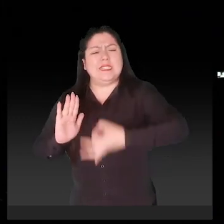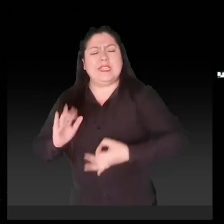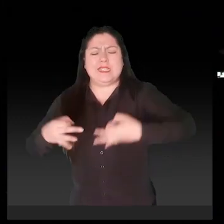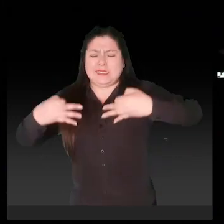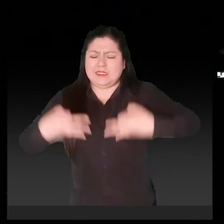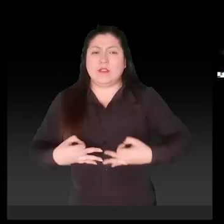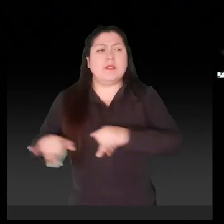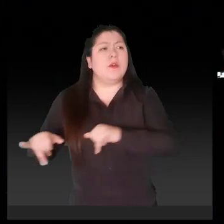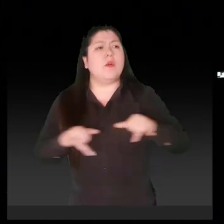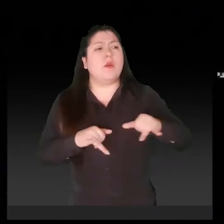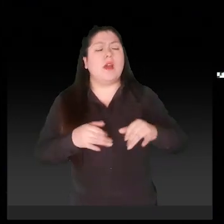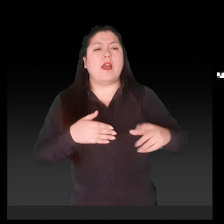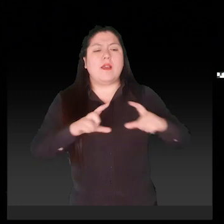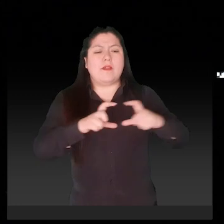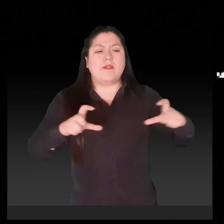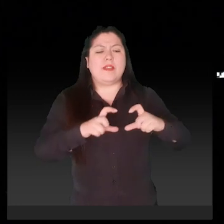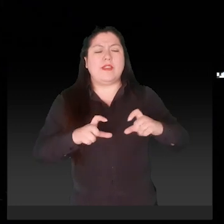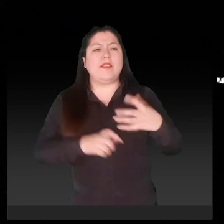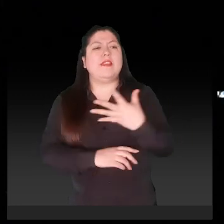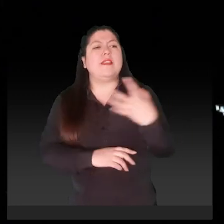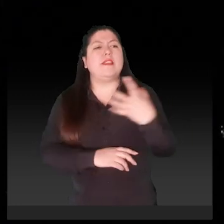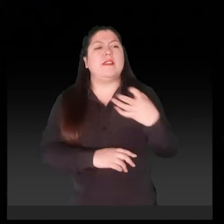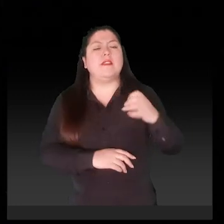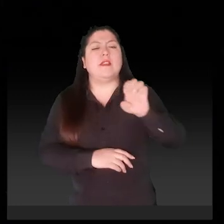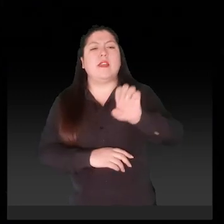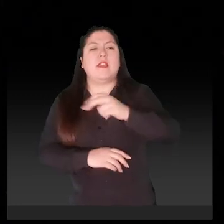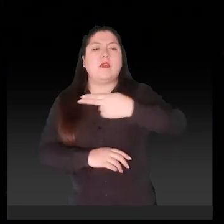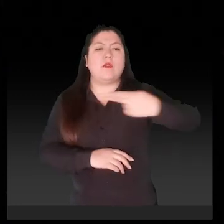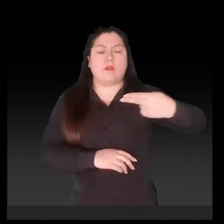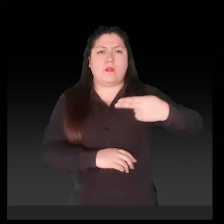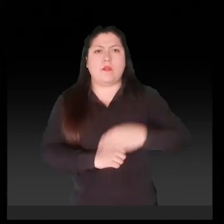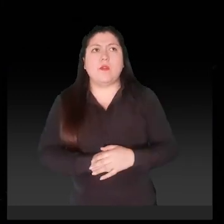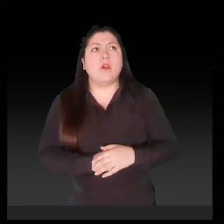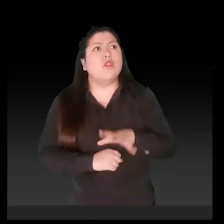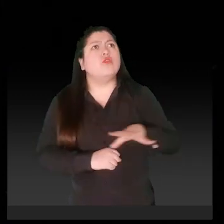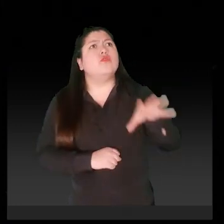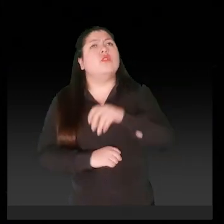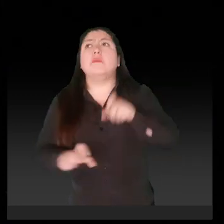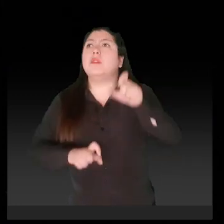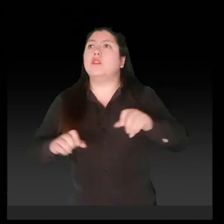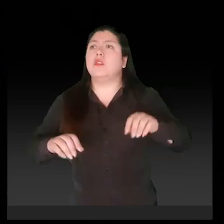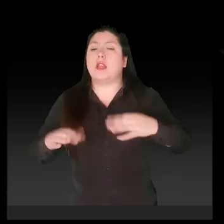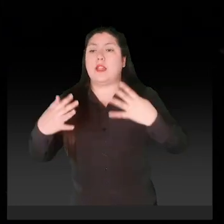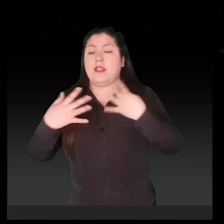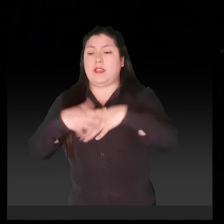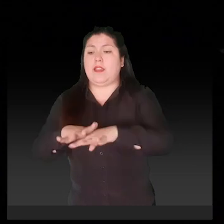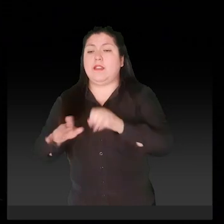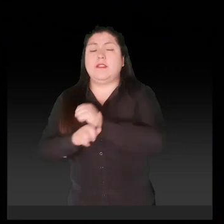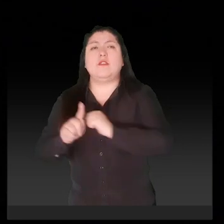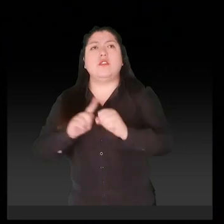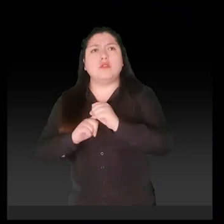euros, foto a color. Nosotros tuvimos la oportunidad de escuchar a toda la gente a través de las redes sociales con los primeros modelos que